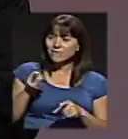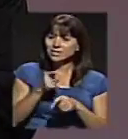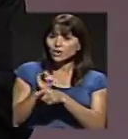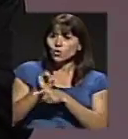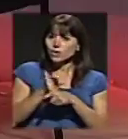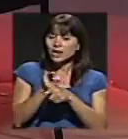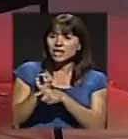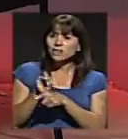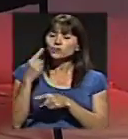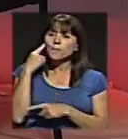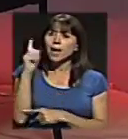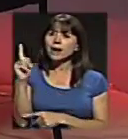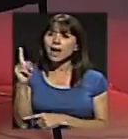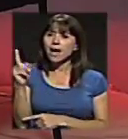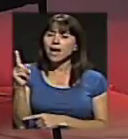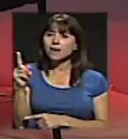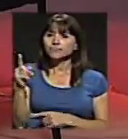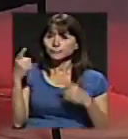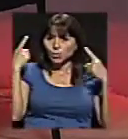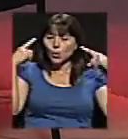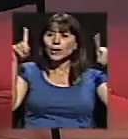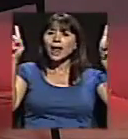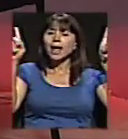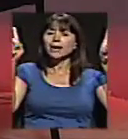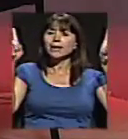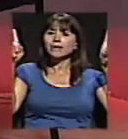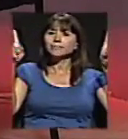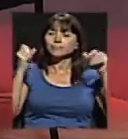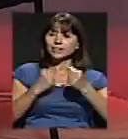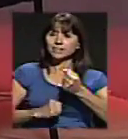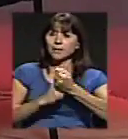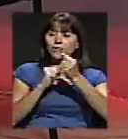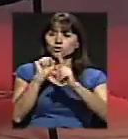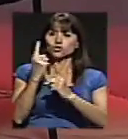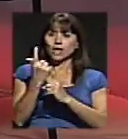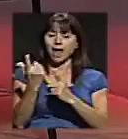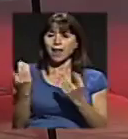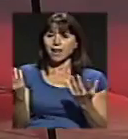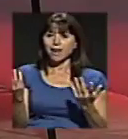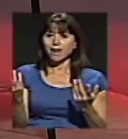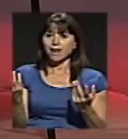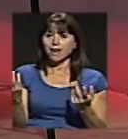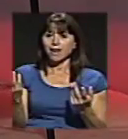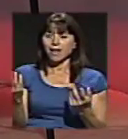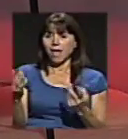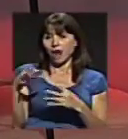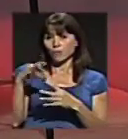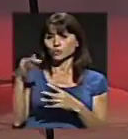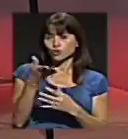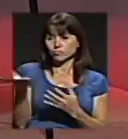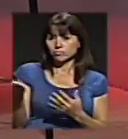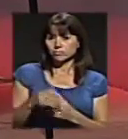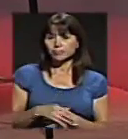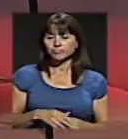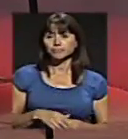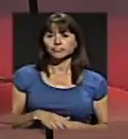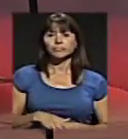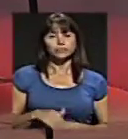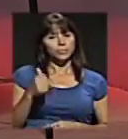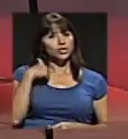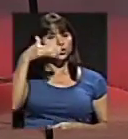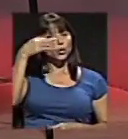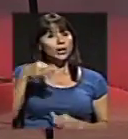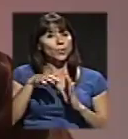y en qué manera para lograr aumentar el respaldo social a la opción del... Bueno, creo que,